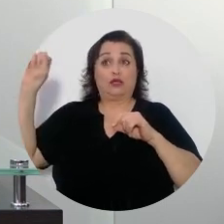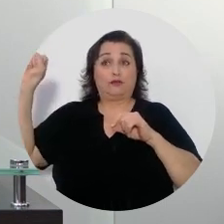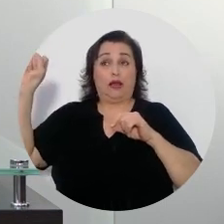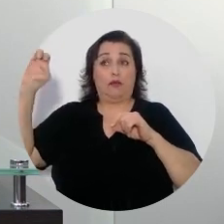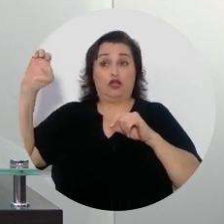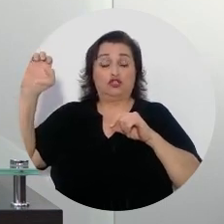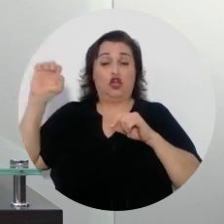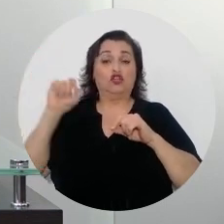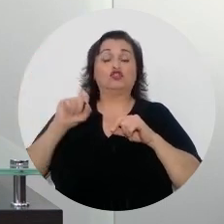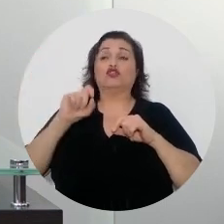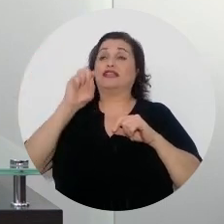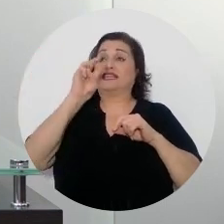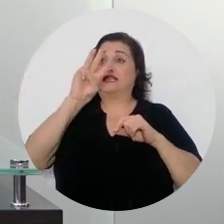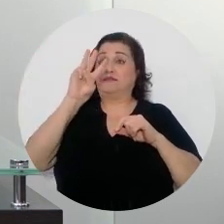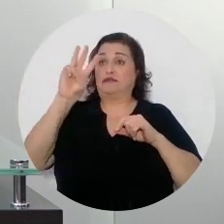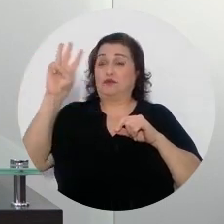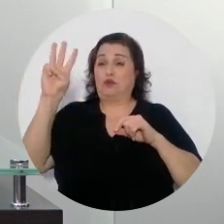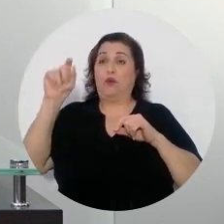tribunal,